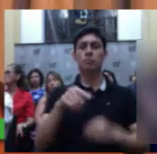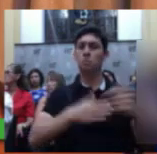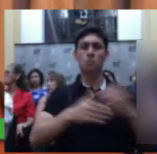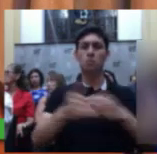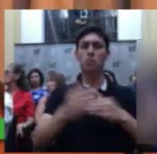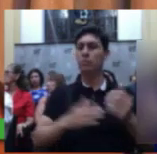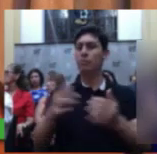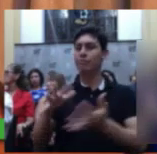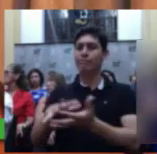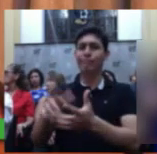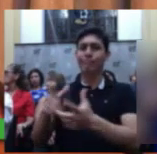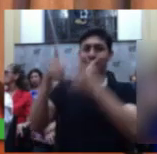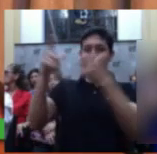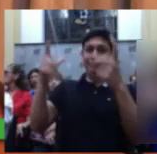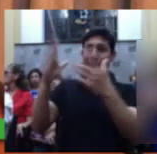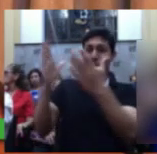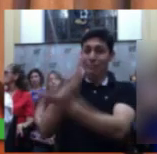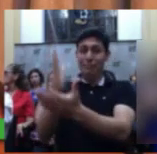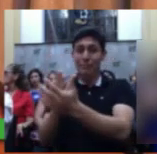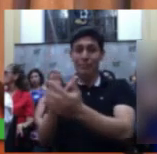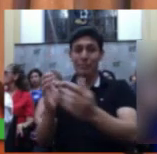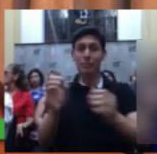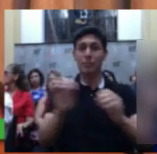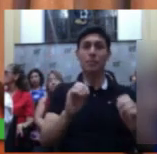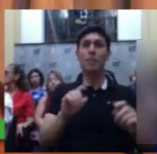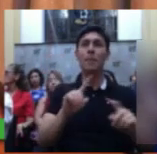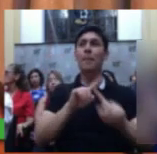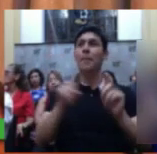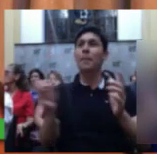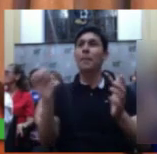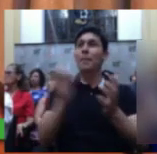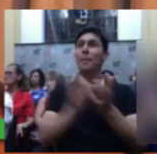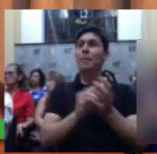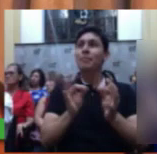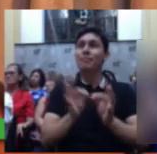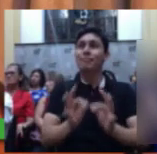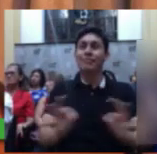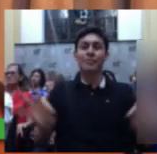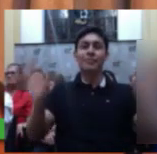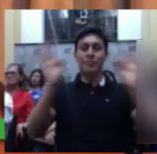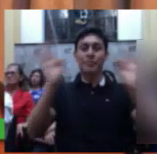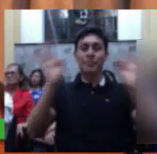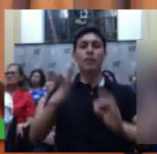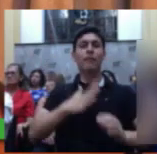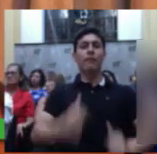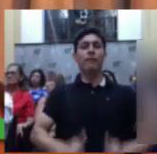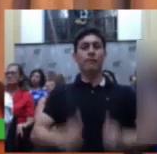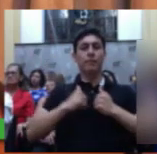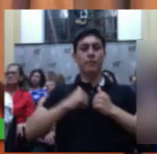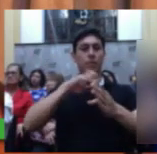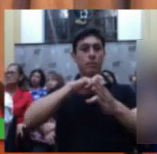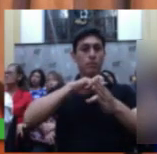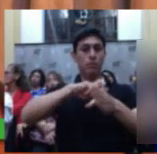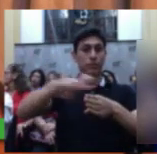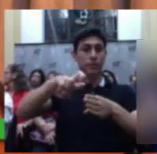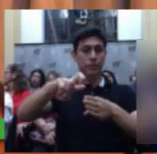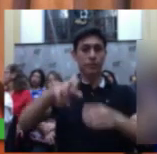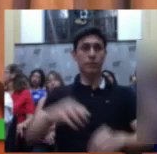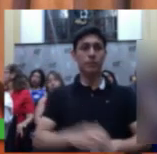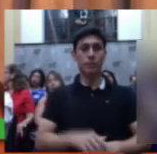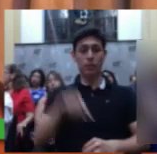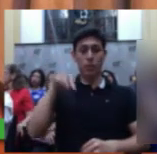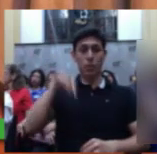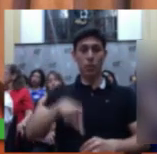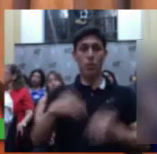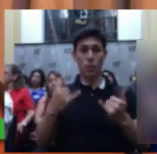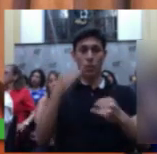del caso, como si fuese la causa más importante que verá en su vida profesional. Sobre esto